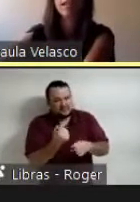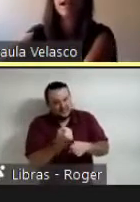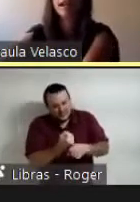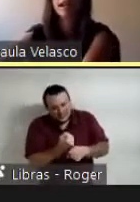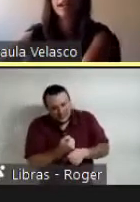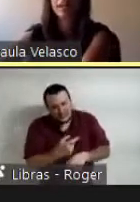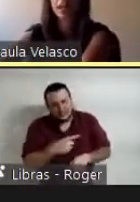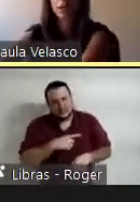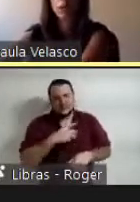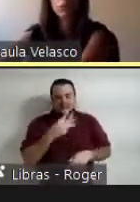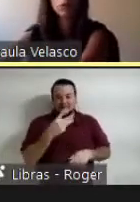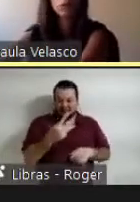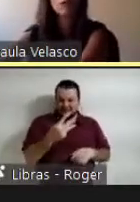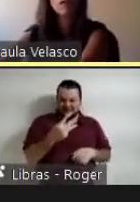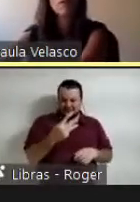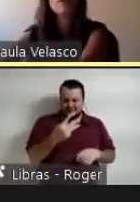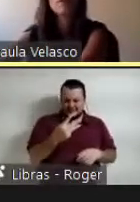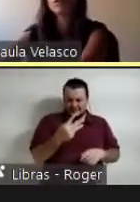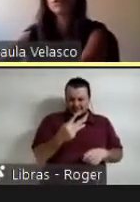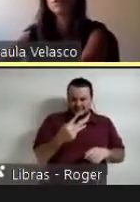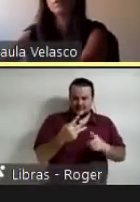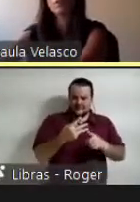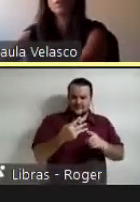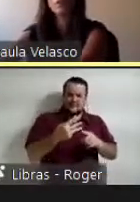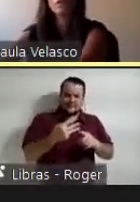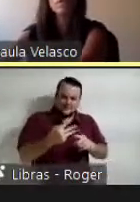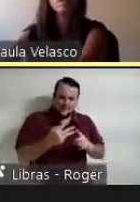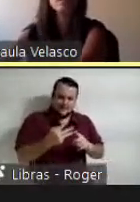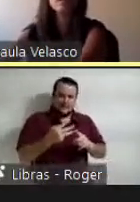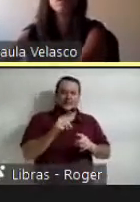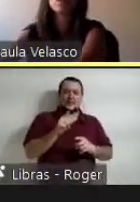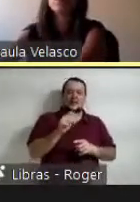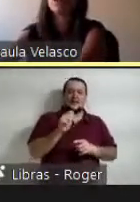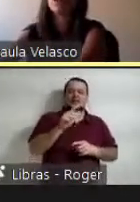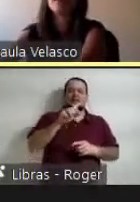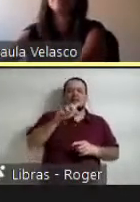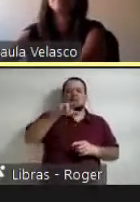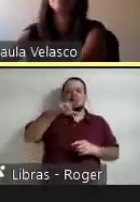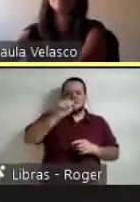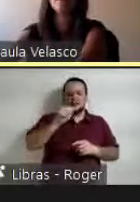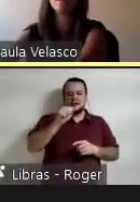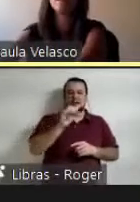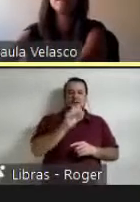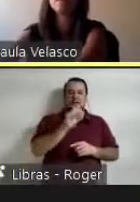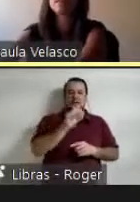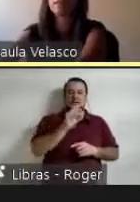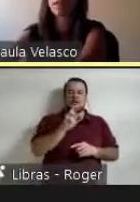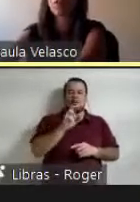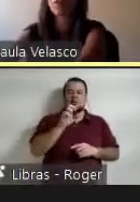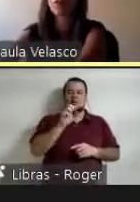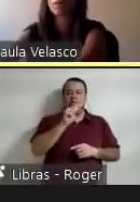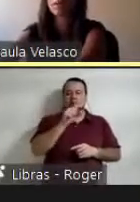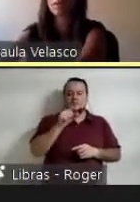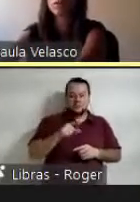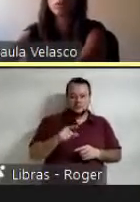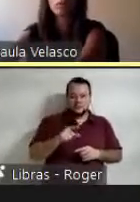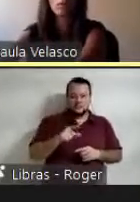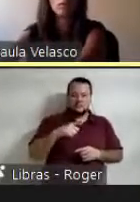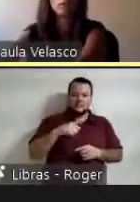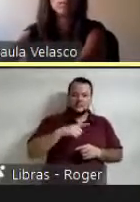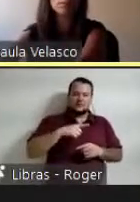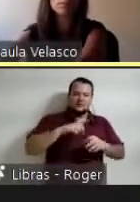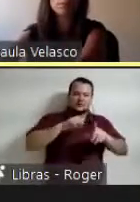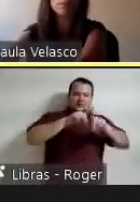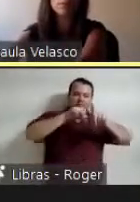refería a la galería en cruz especie de conservatorio y a las fachadas donde en buena parte de estas se preservaron los ornamentos y